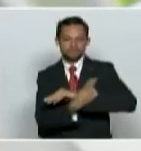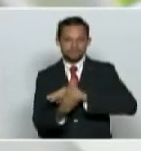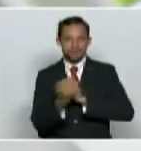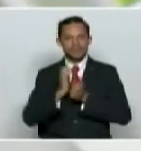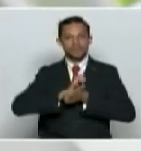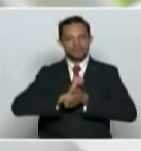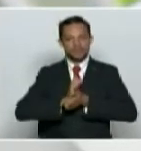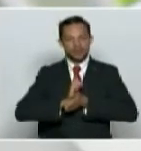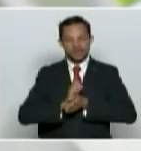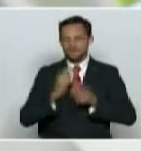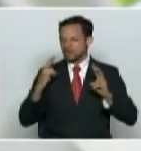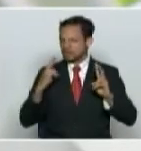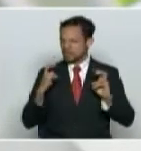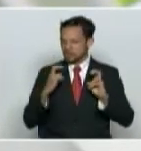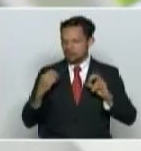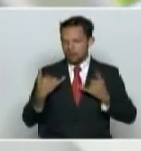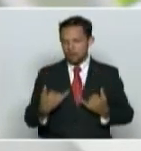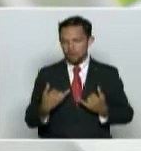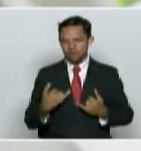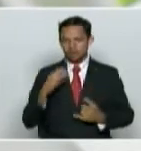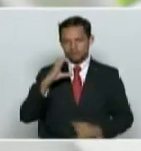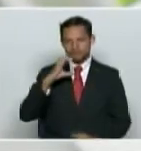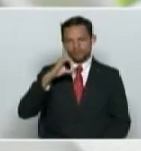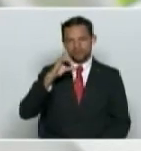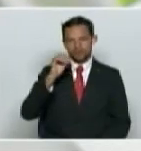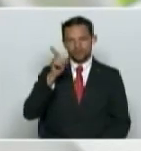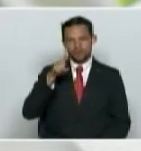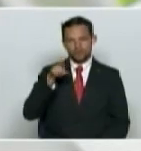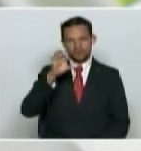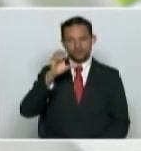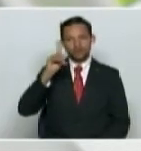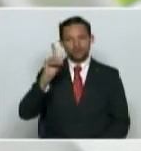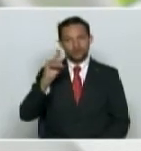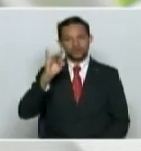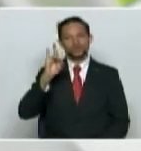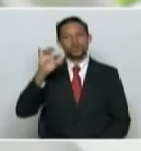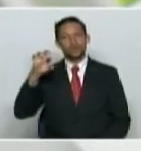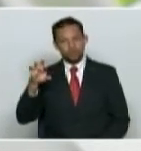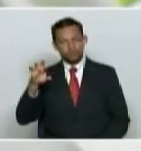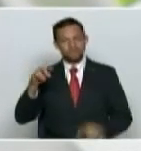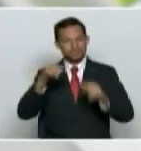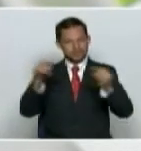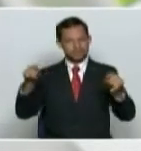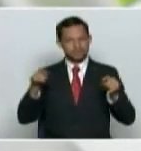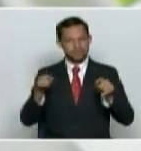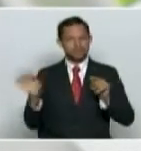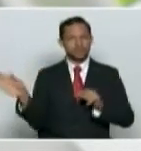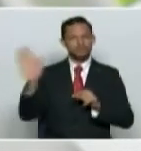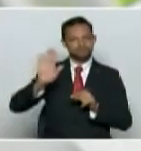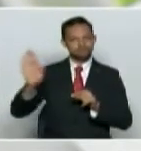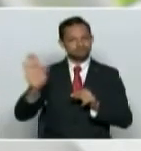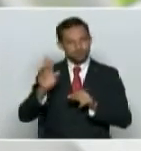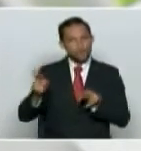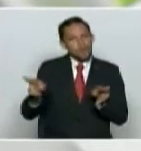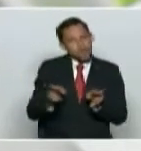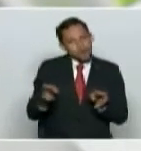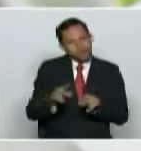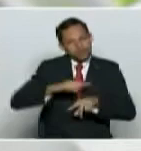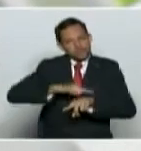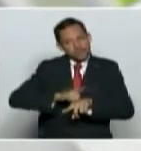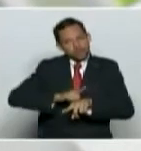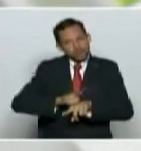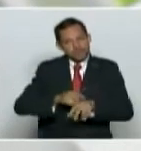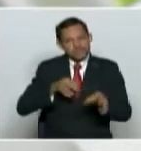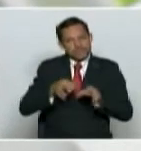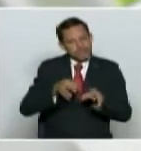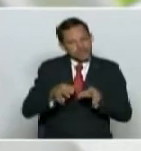nuestro tema de análisis tiene que ver con Close Up, un nuevo espacio que tiene el canal regional Telecafé en su parrilla de programación, el cual le cuenta a